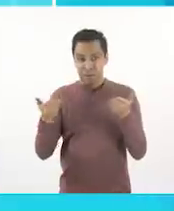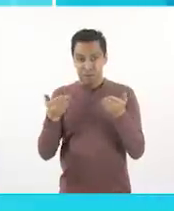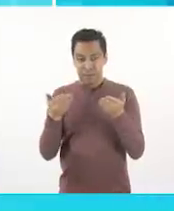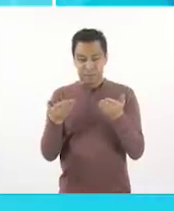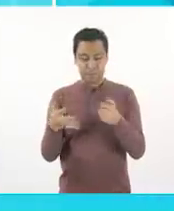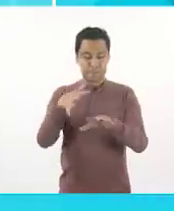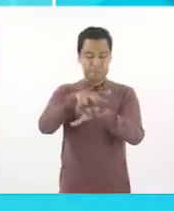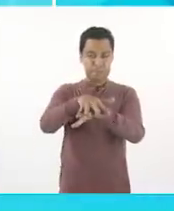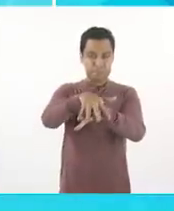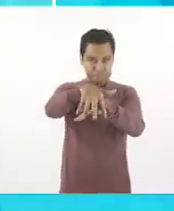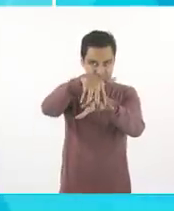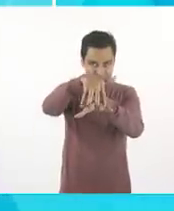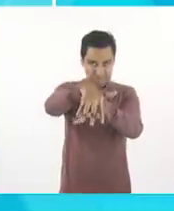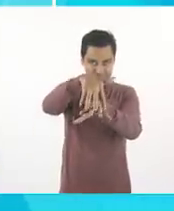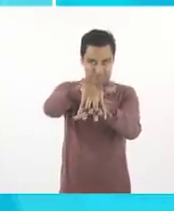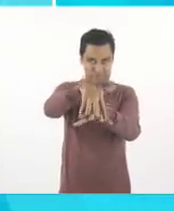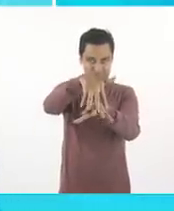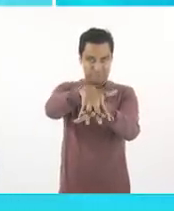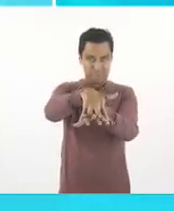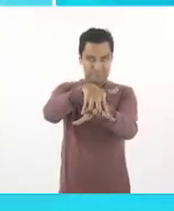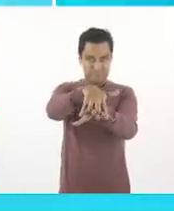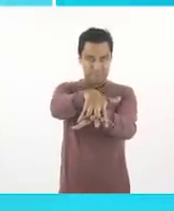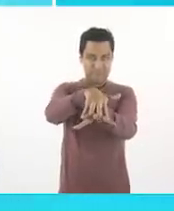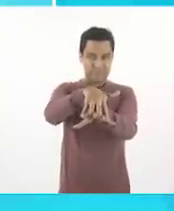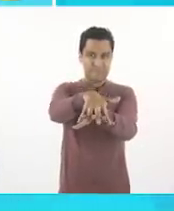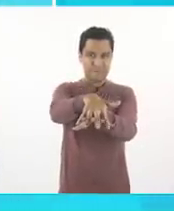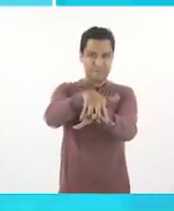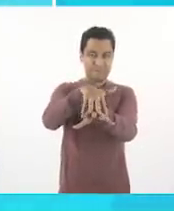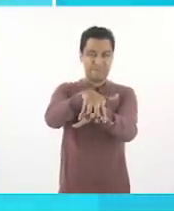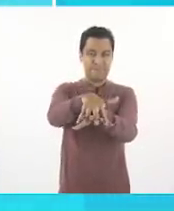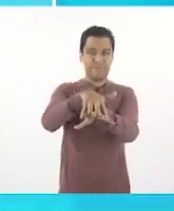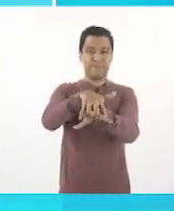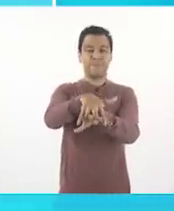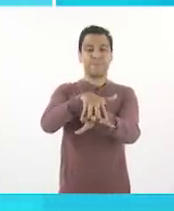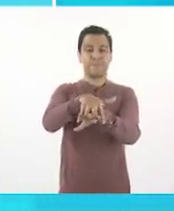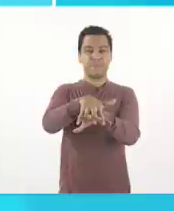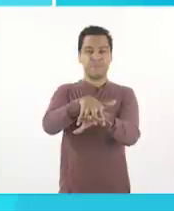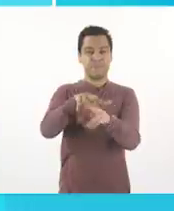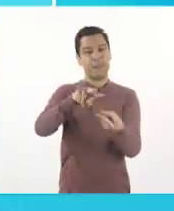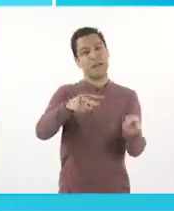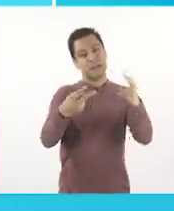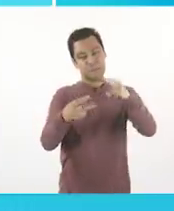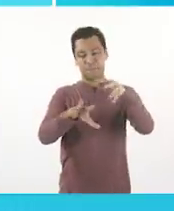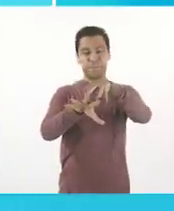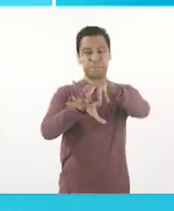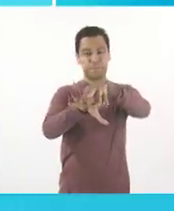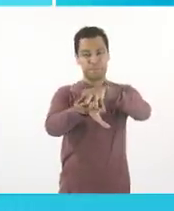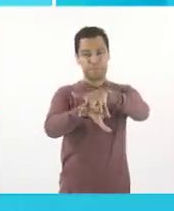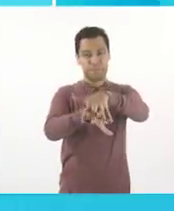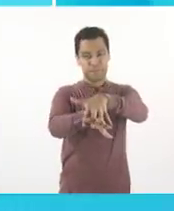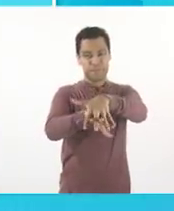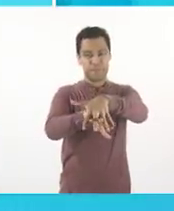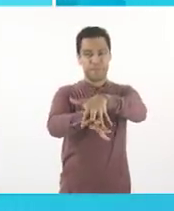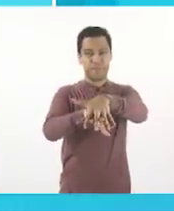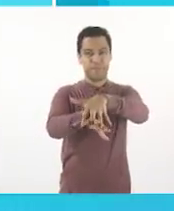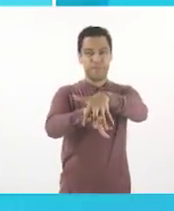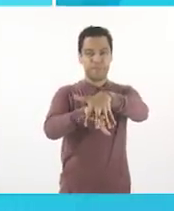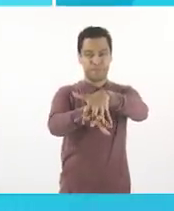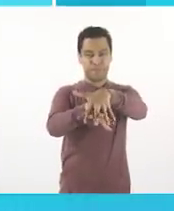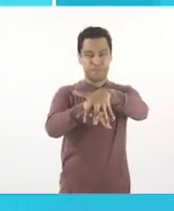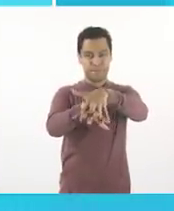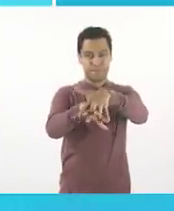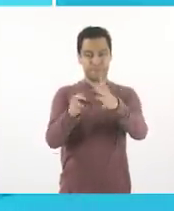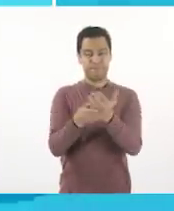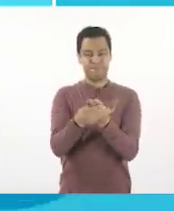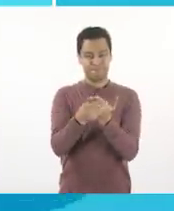frota la palma de una de tus manos contra el dorso de la otra, entrelazando los dedos. Repite lo mismo con la otra mano. Frota los